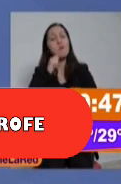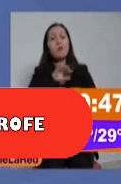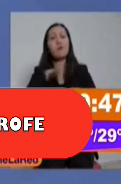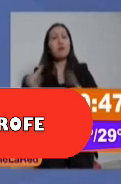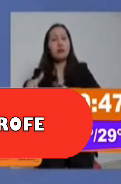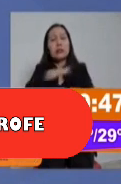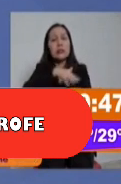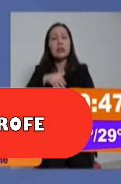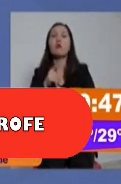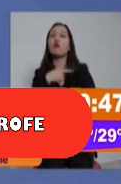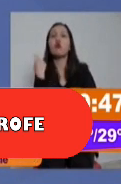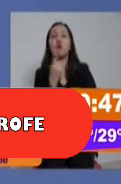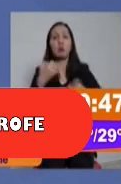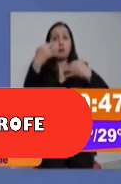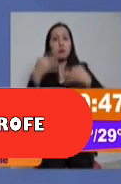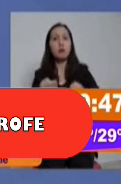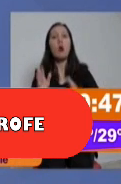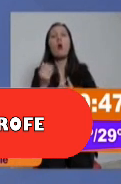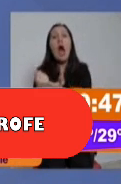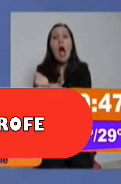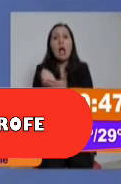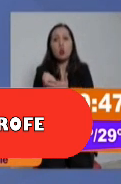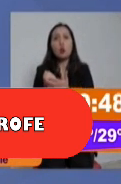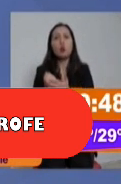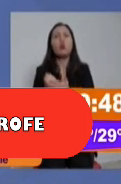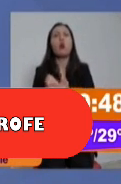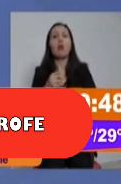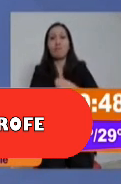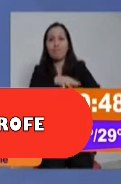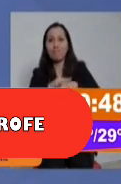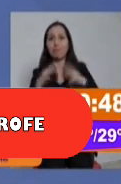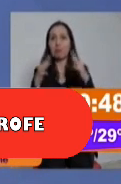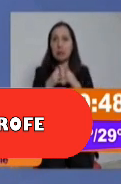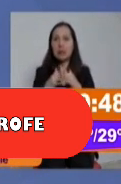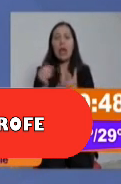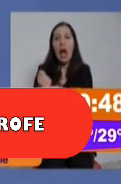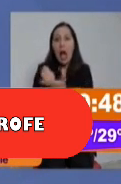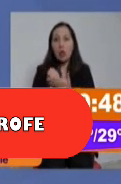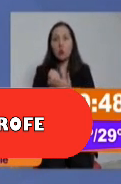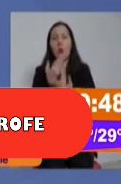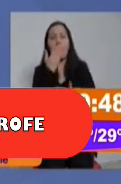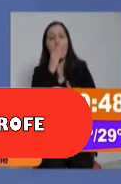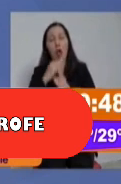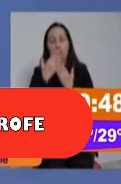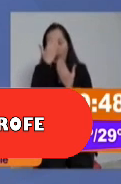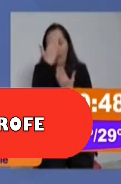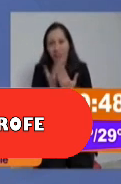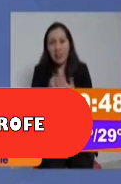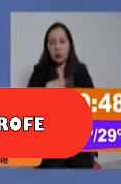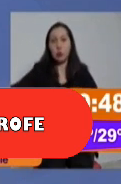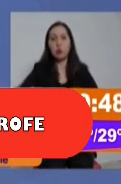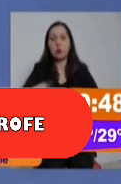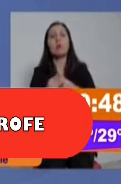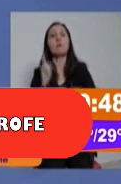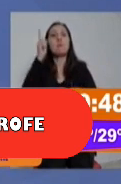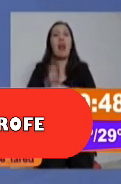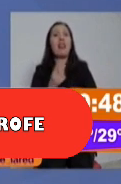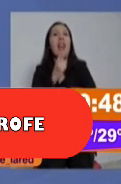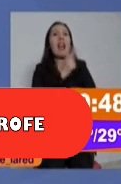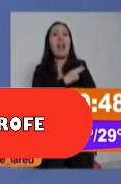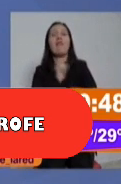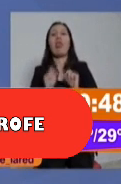y necesaria colaboración de nuestras Fuerzas Armadas para enfrentar mejor esta crisis y establece la designación de jefes de